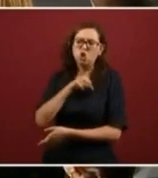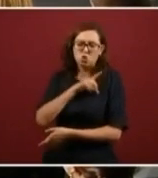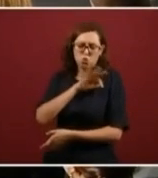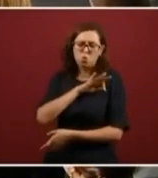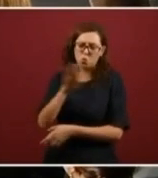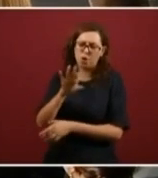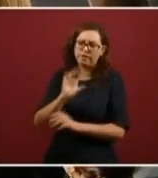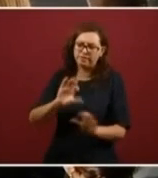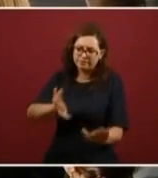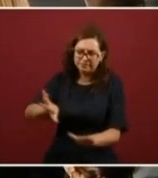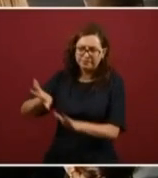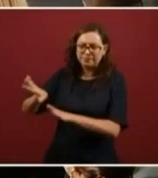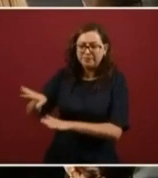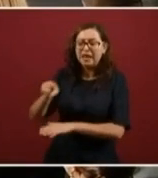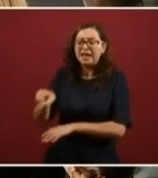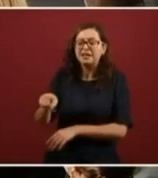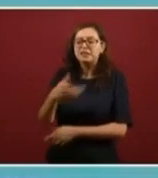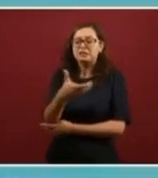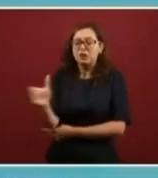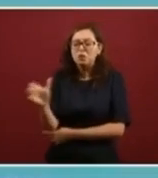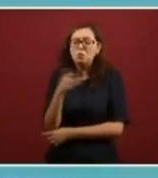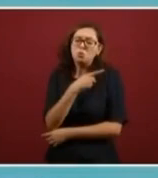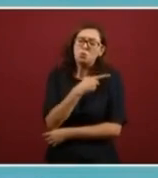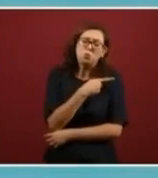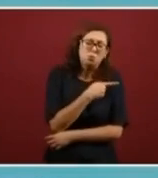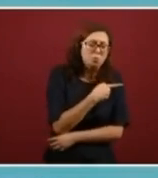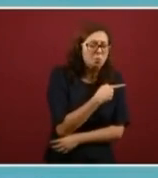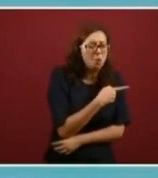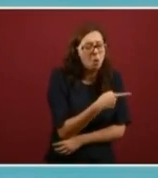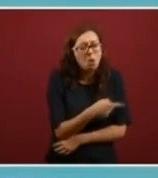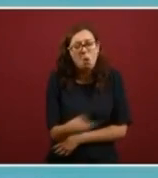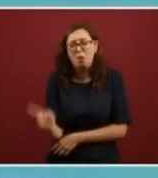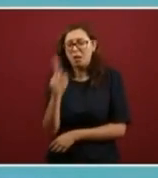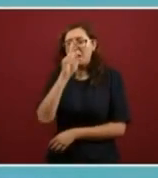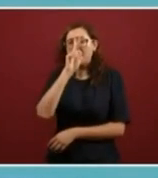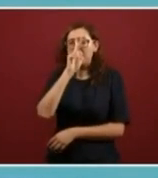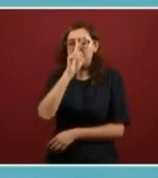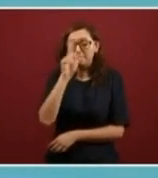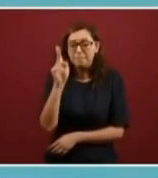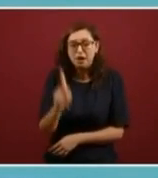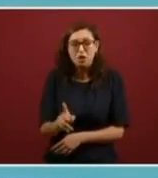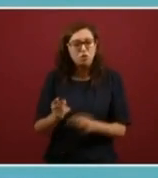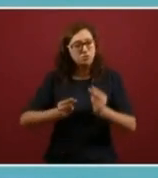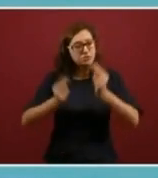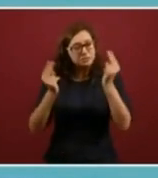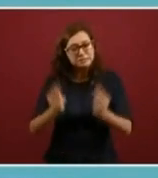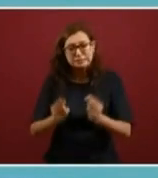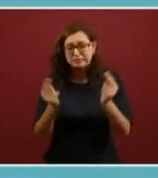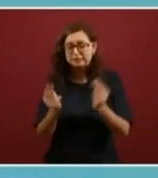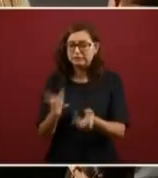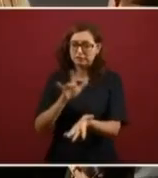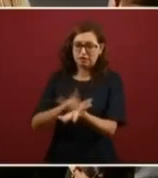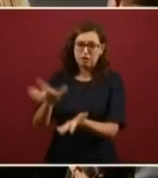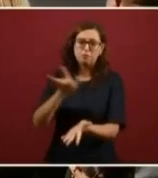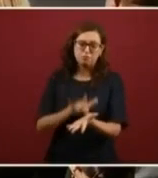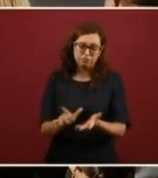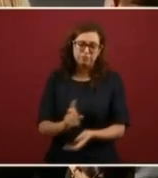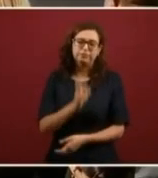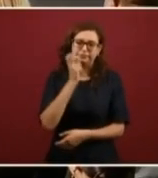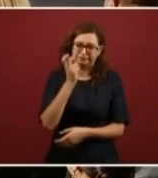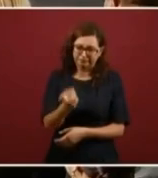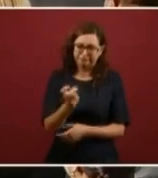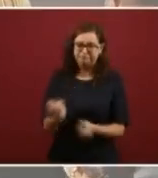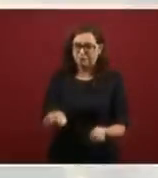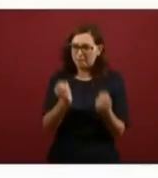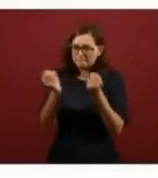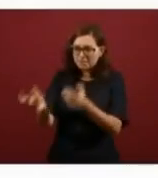es apoyo a los productores más pobres del país, a los más necesitados. Y